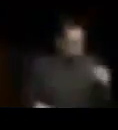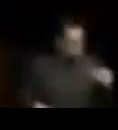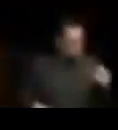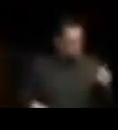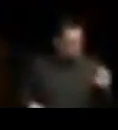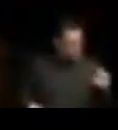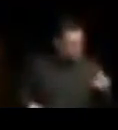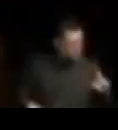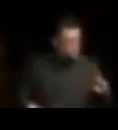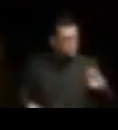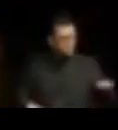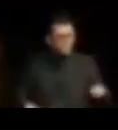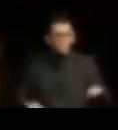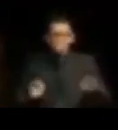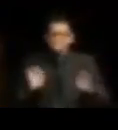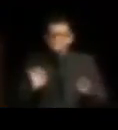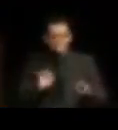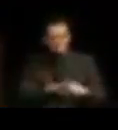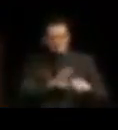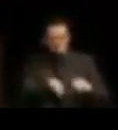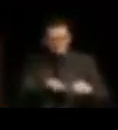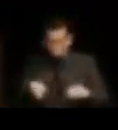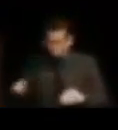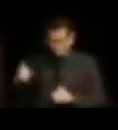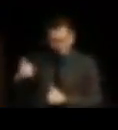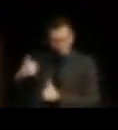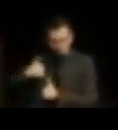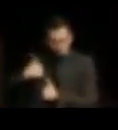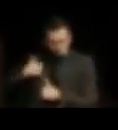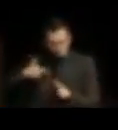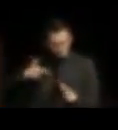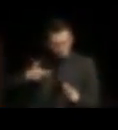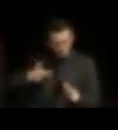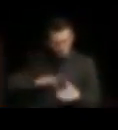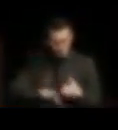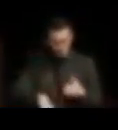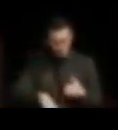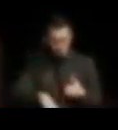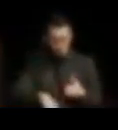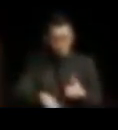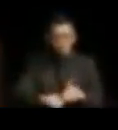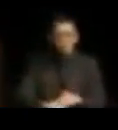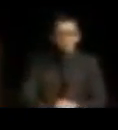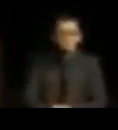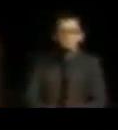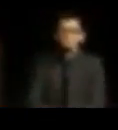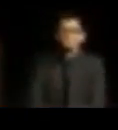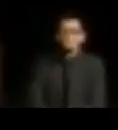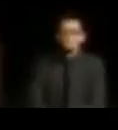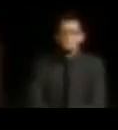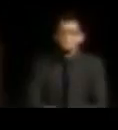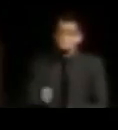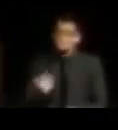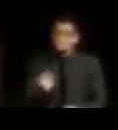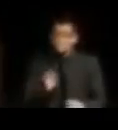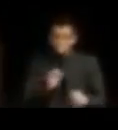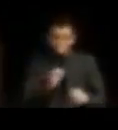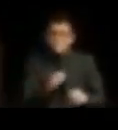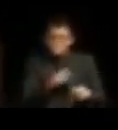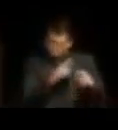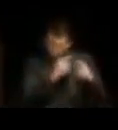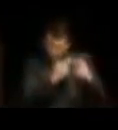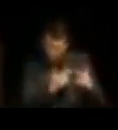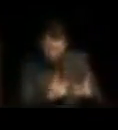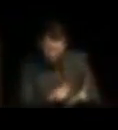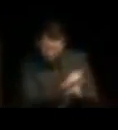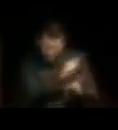Arredondo Verdugo, por los elementos del Ejército Mexicano. Por la violación a su derecho